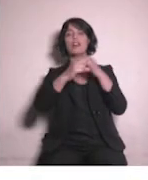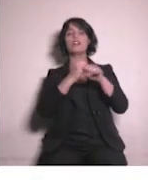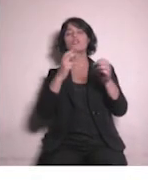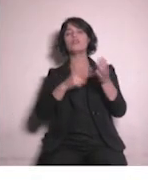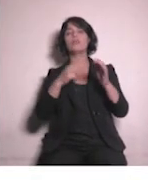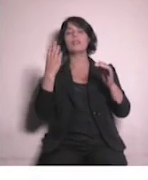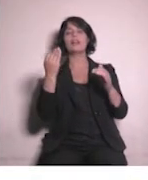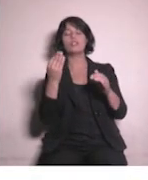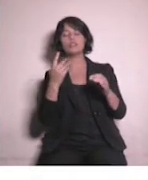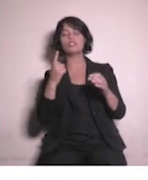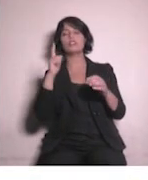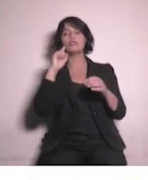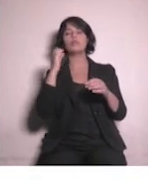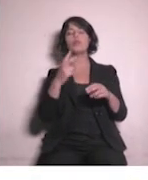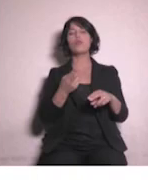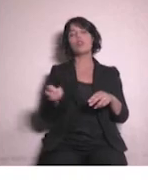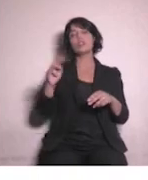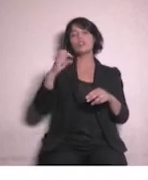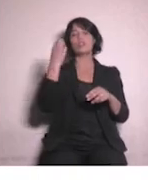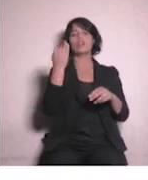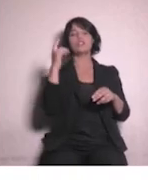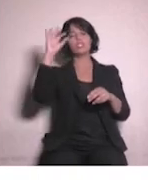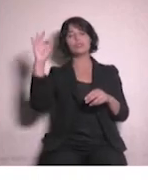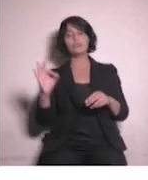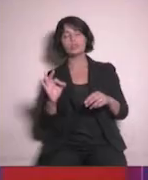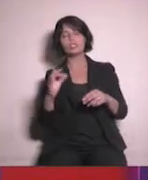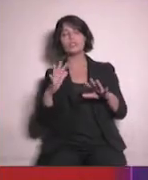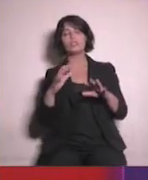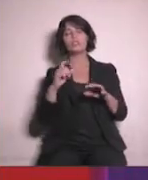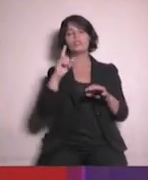retorno de 14% nominal, que desde el inicio ha